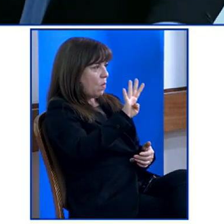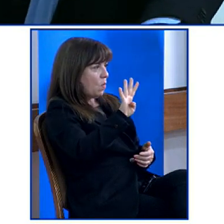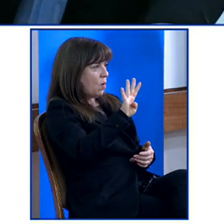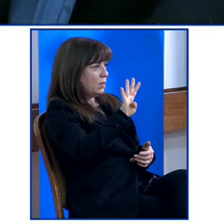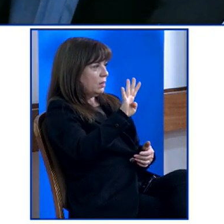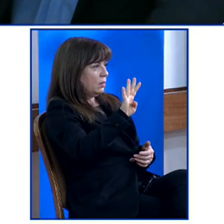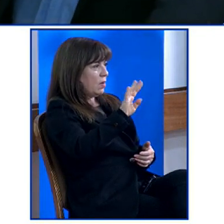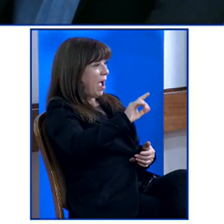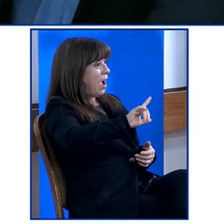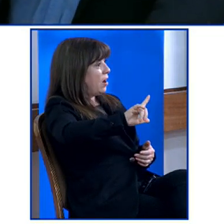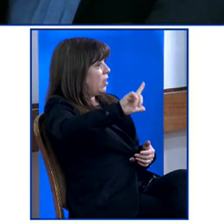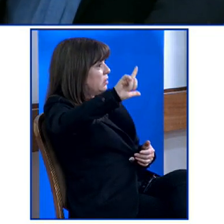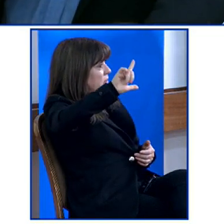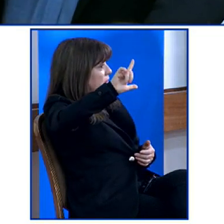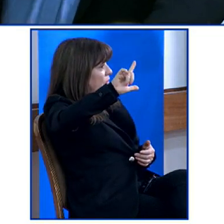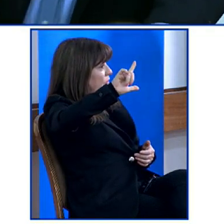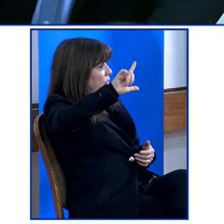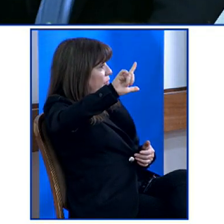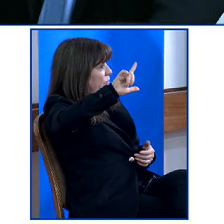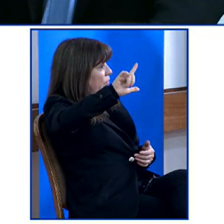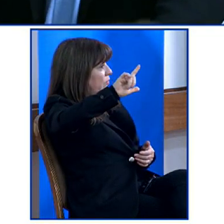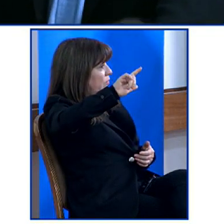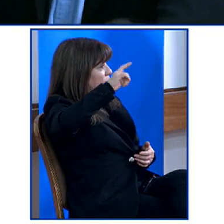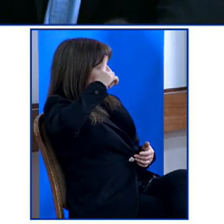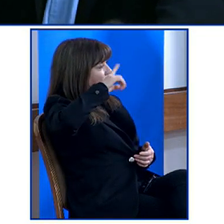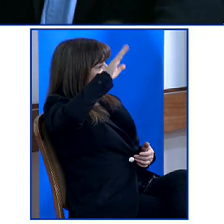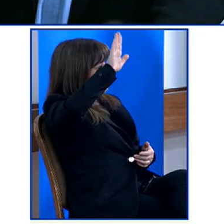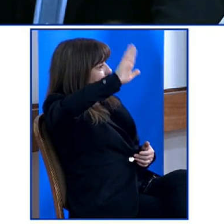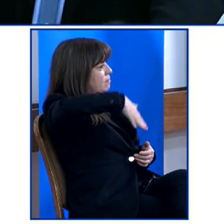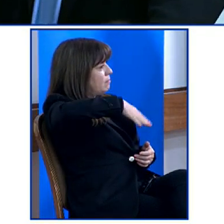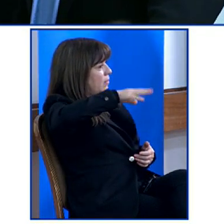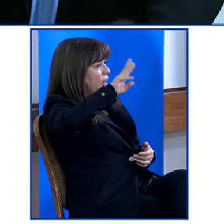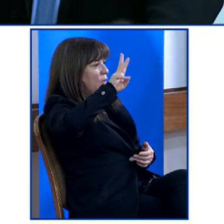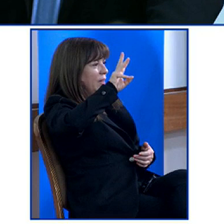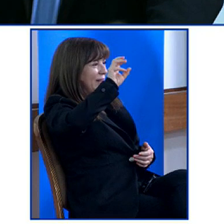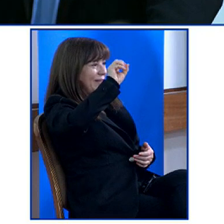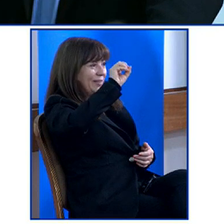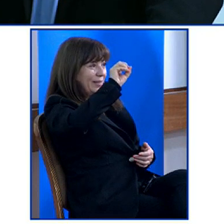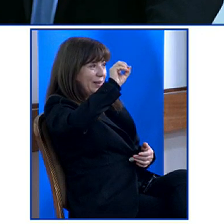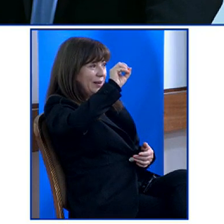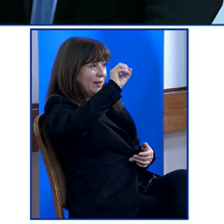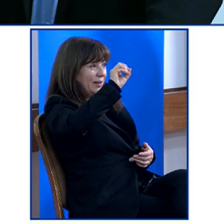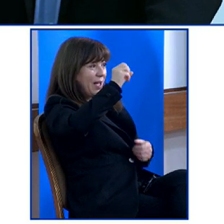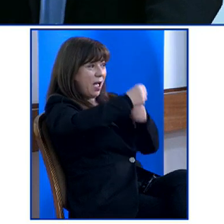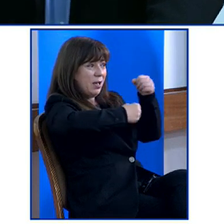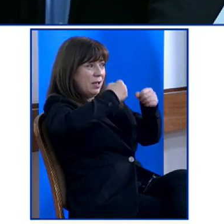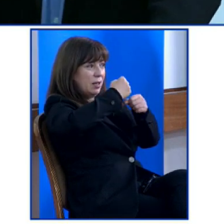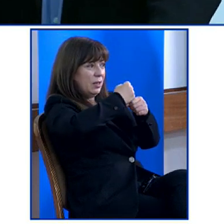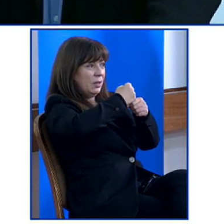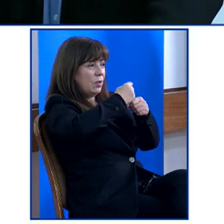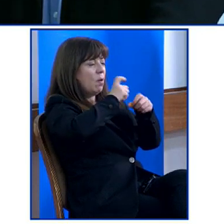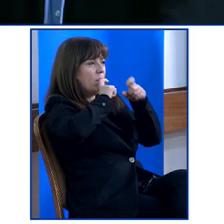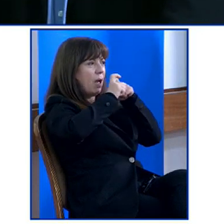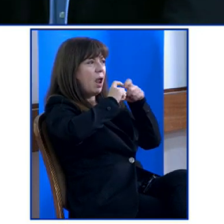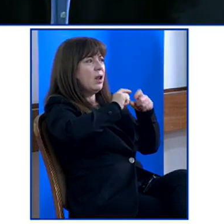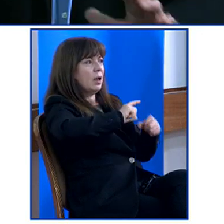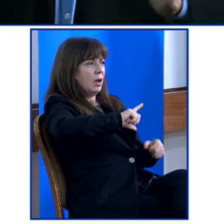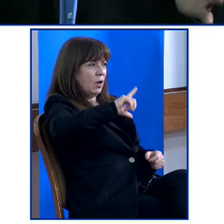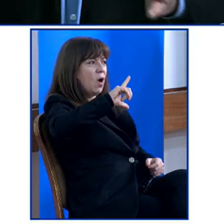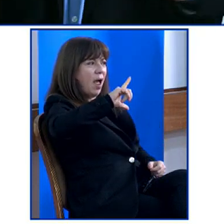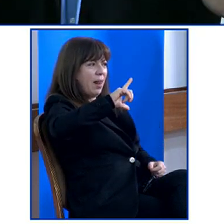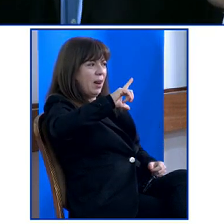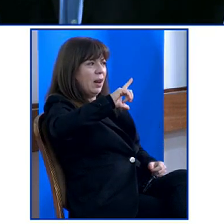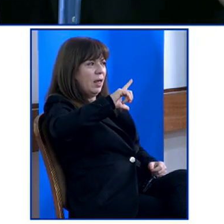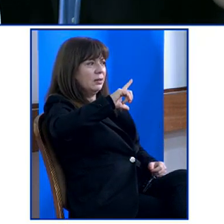parecido, pero no tanto. Pero menores de 30 tienen un riesgo muy alto. Esto es un